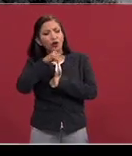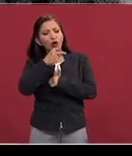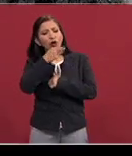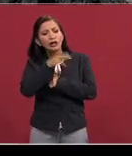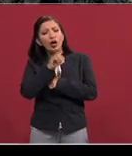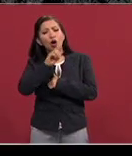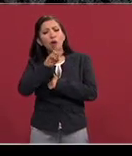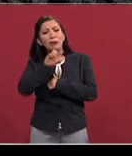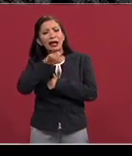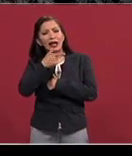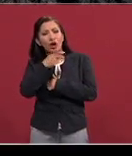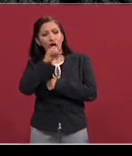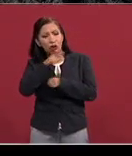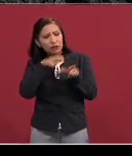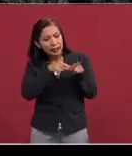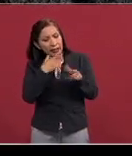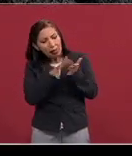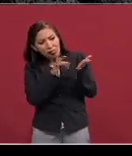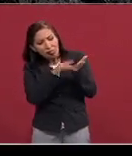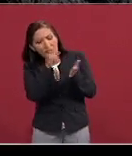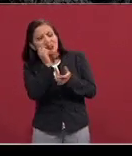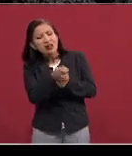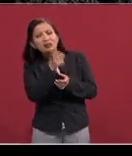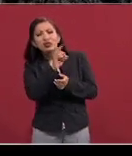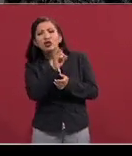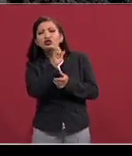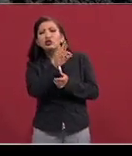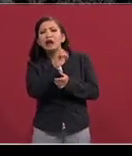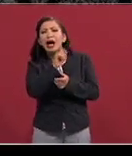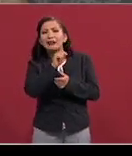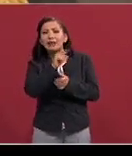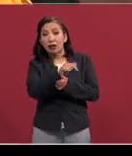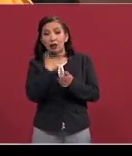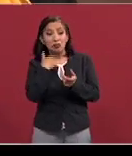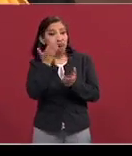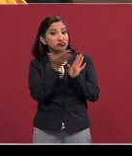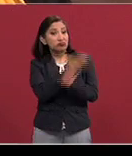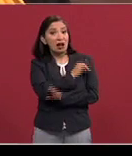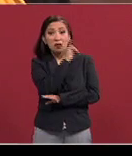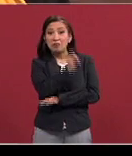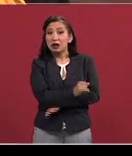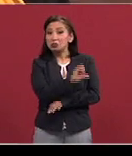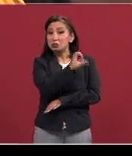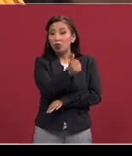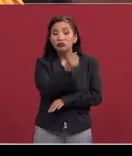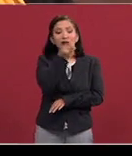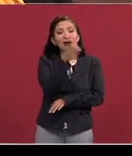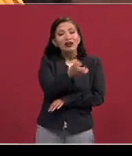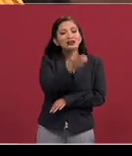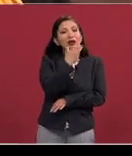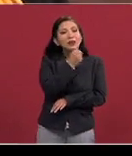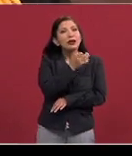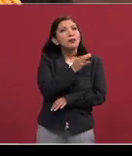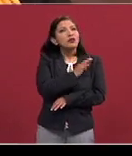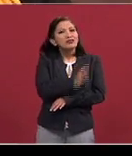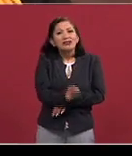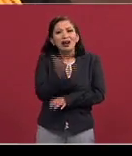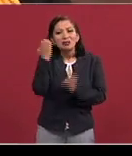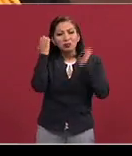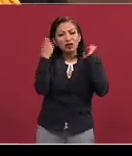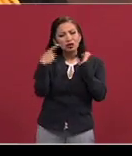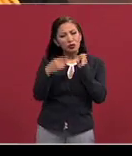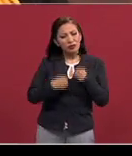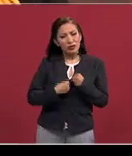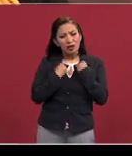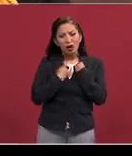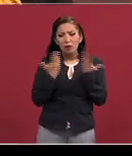Obregón continuando la línea que trazó el Dr. Atl como nadie. Este hombre que tuvo la capacidad de exponer su vida,